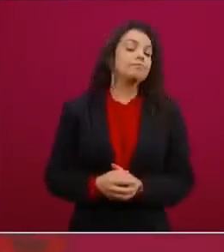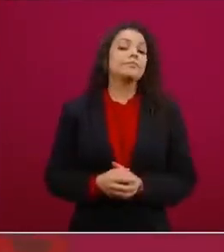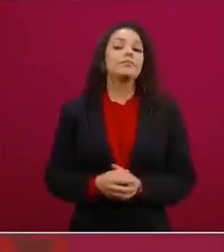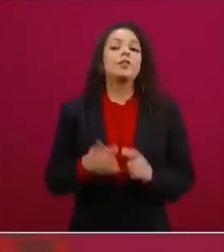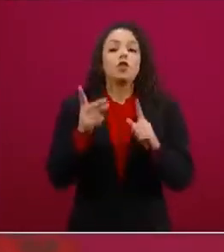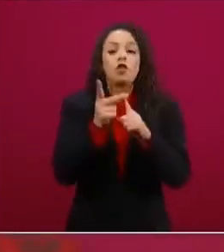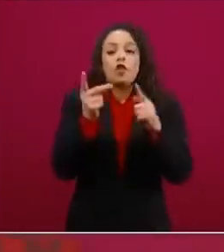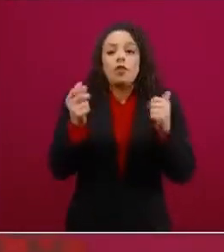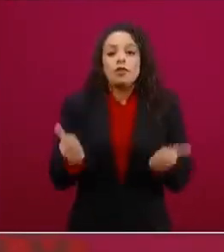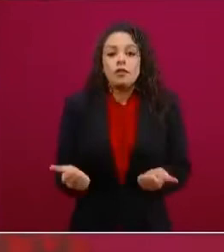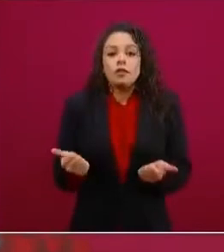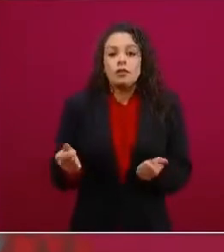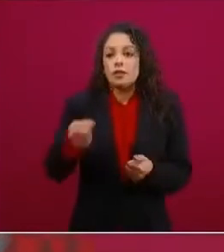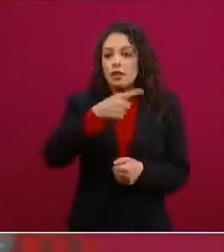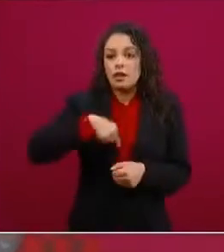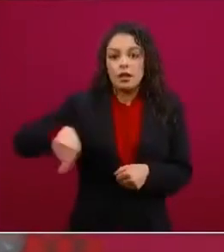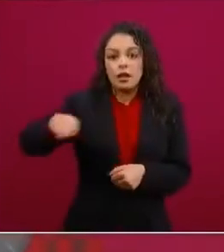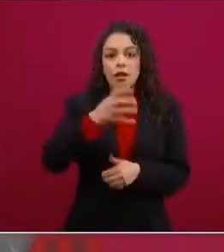la investigación?